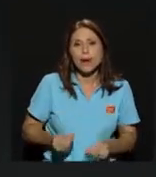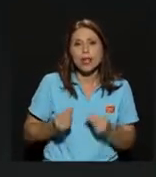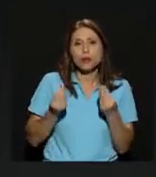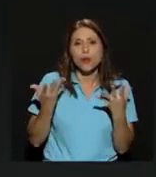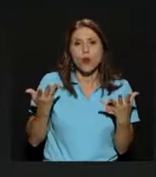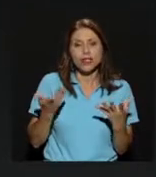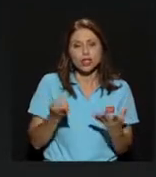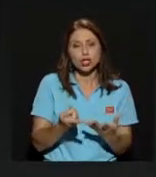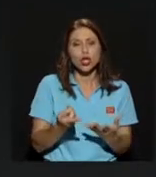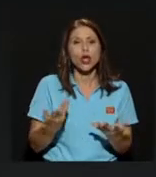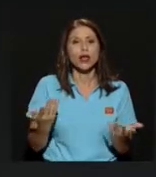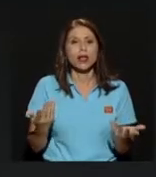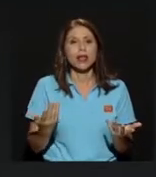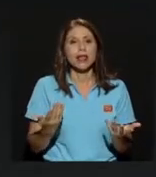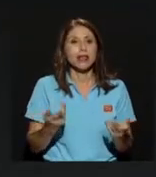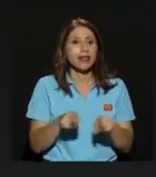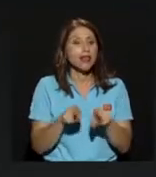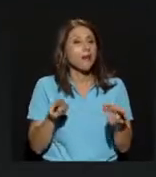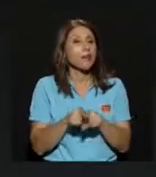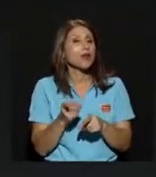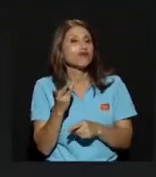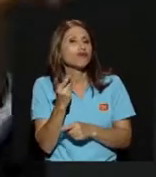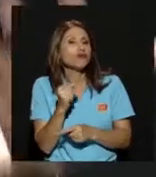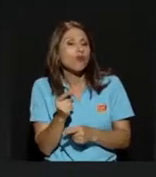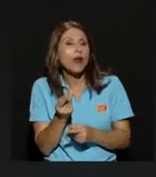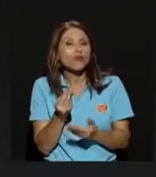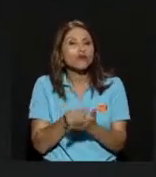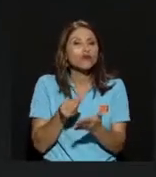y el costo de los servicios públicos